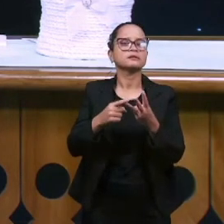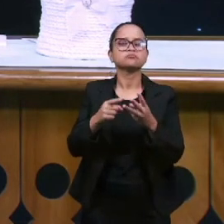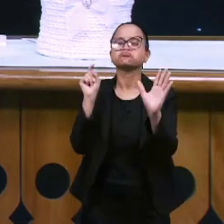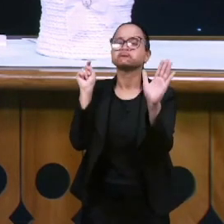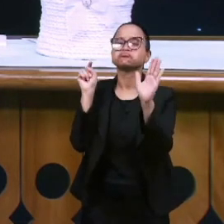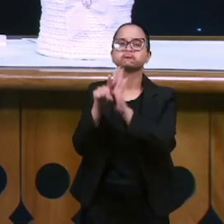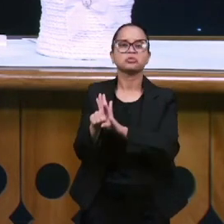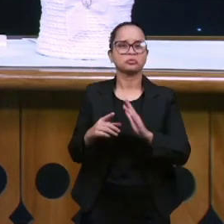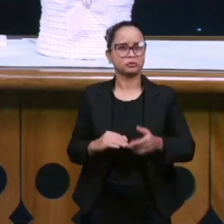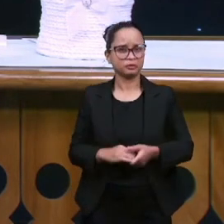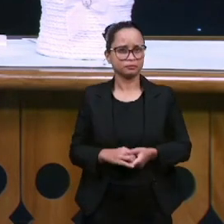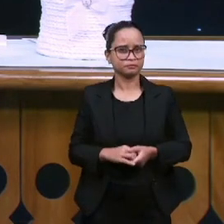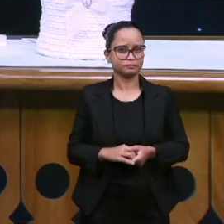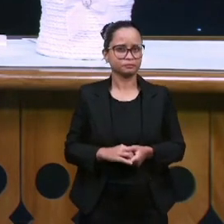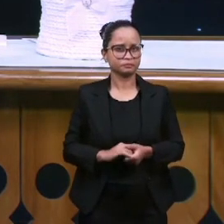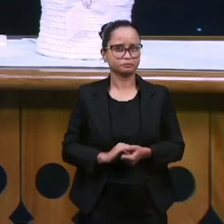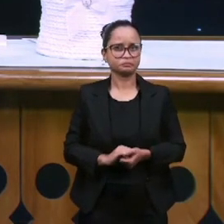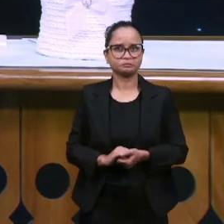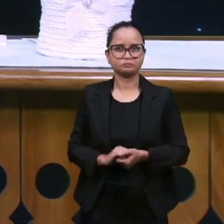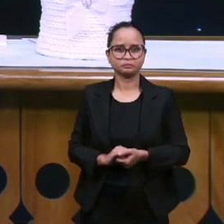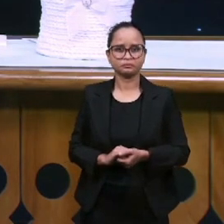pregunta. Era